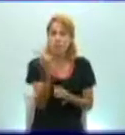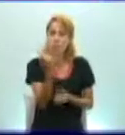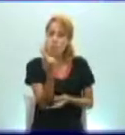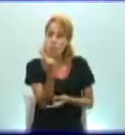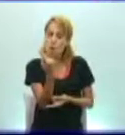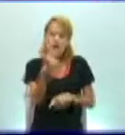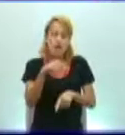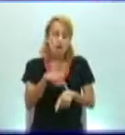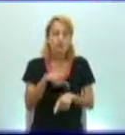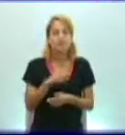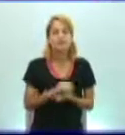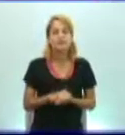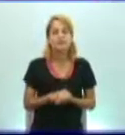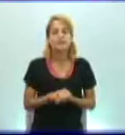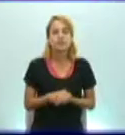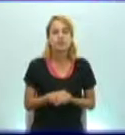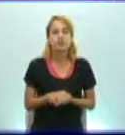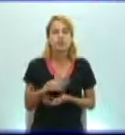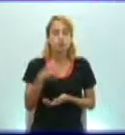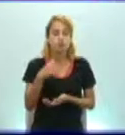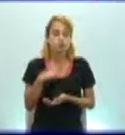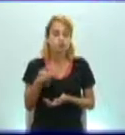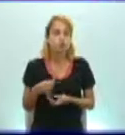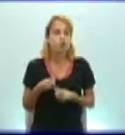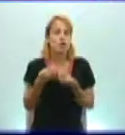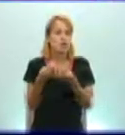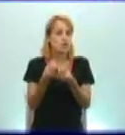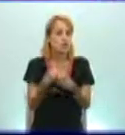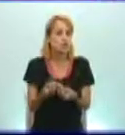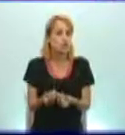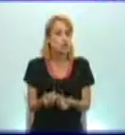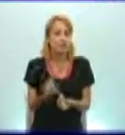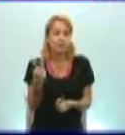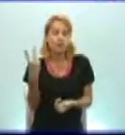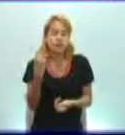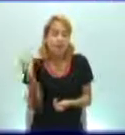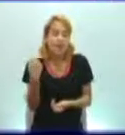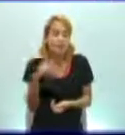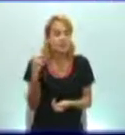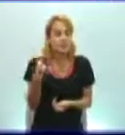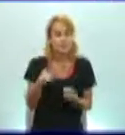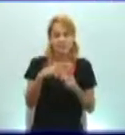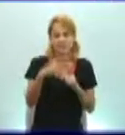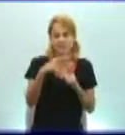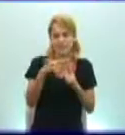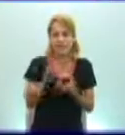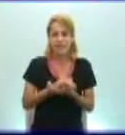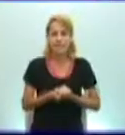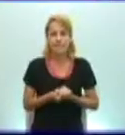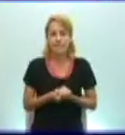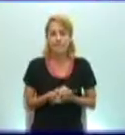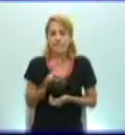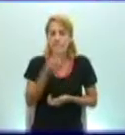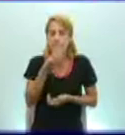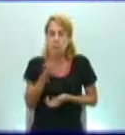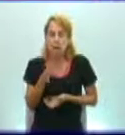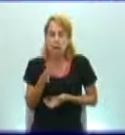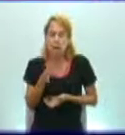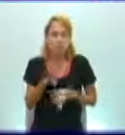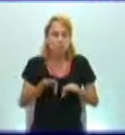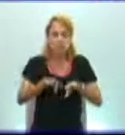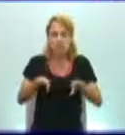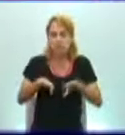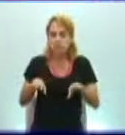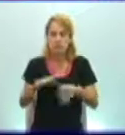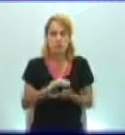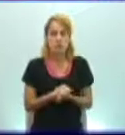en estas emisiones, yo les propongo 2 actividades independientes que pueden distribuirse,